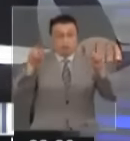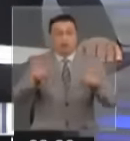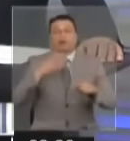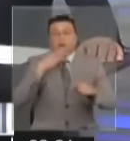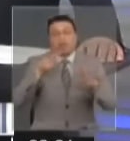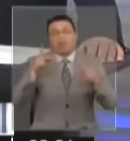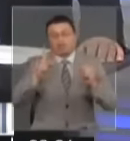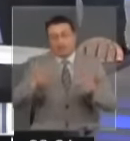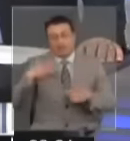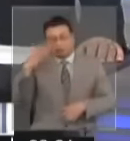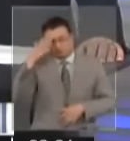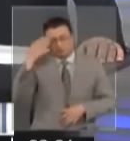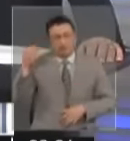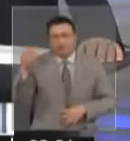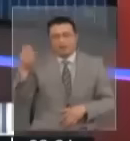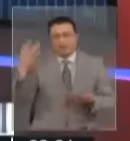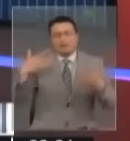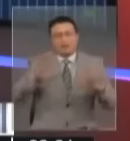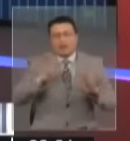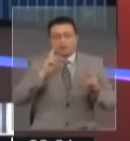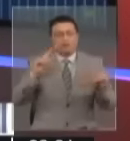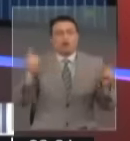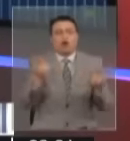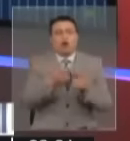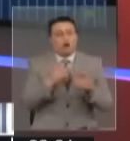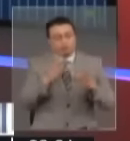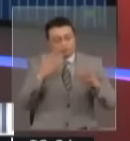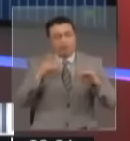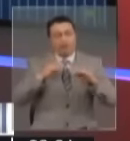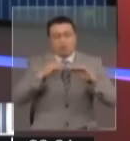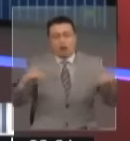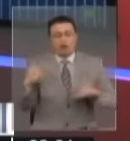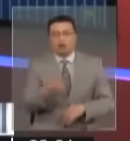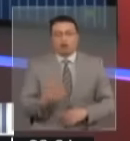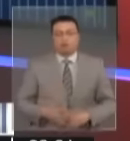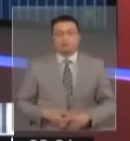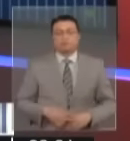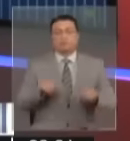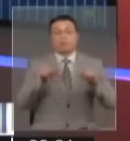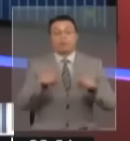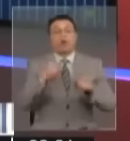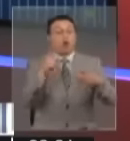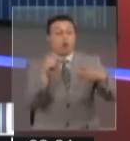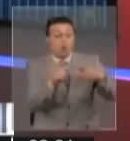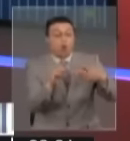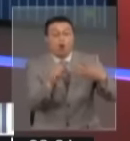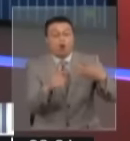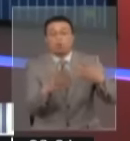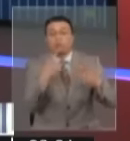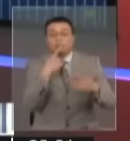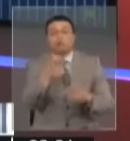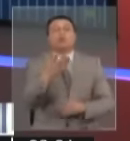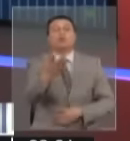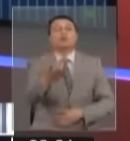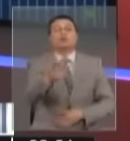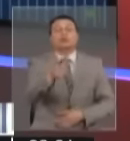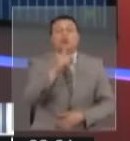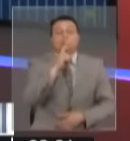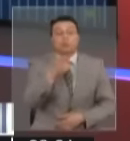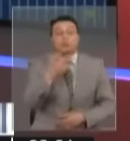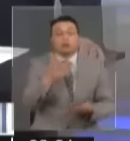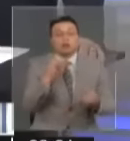deberían estar superadas por esta sociedad. Andrés Sari, ¿a favor o en contra? No sé si en una o en todas las causales a favor o en contra. Y el tema de la violación